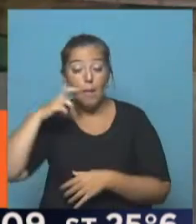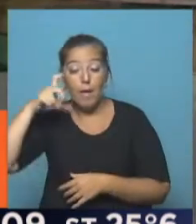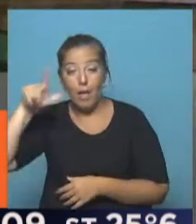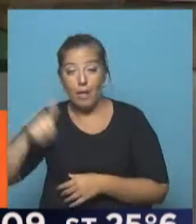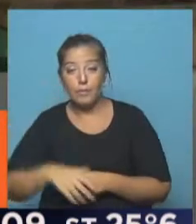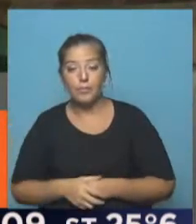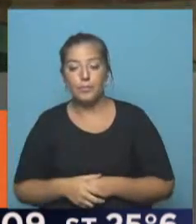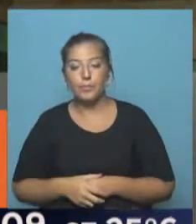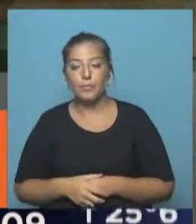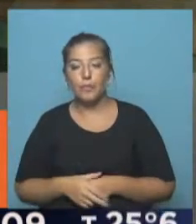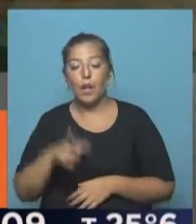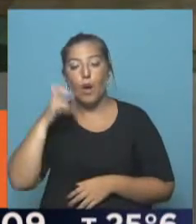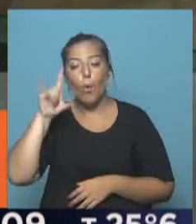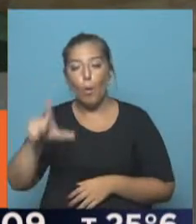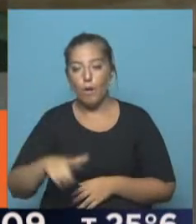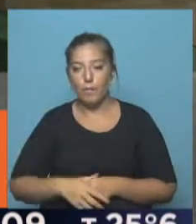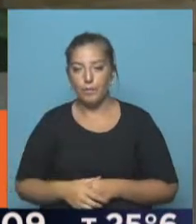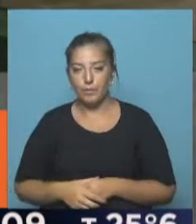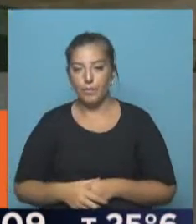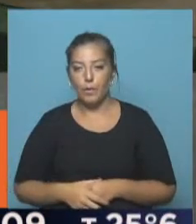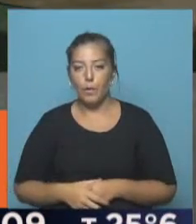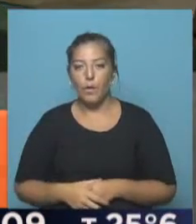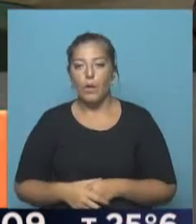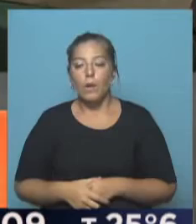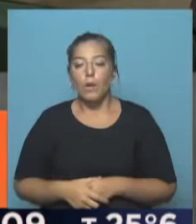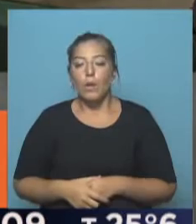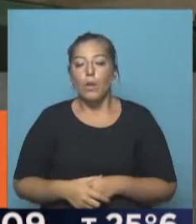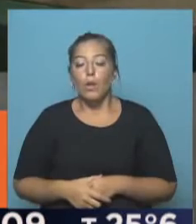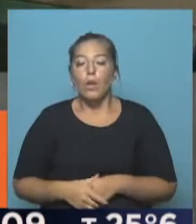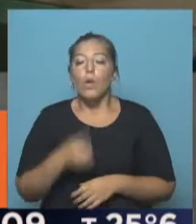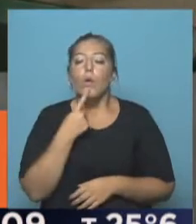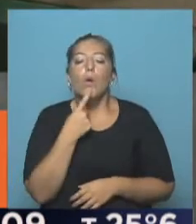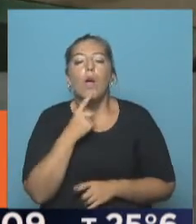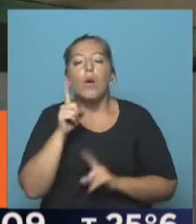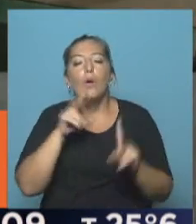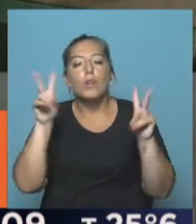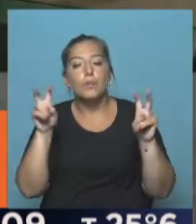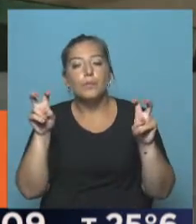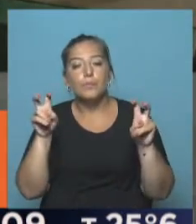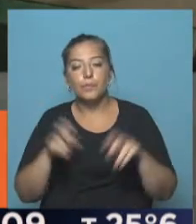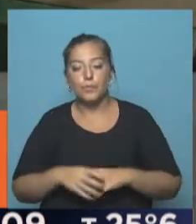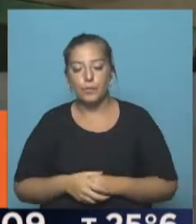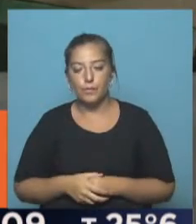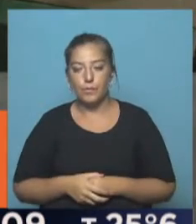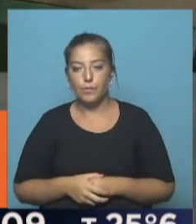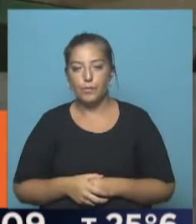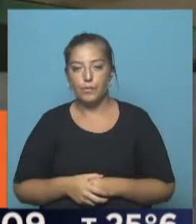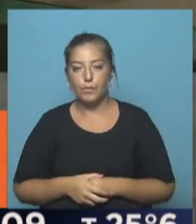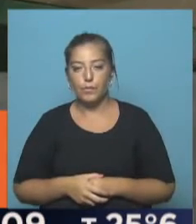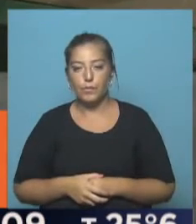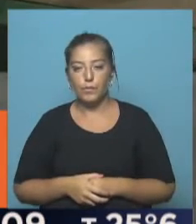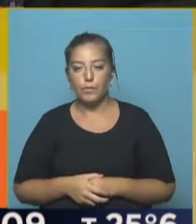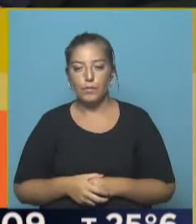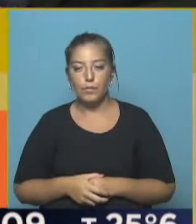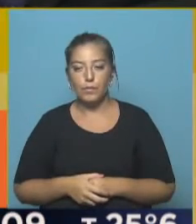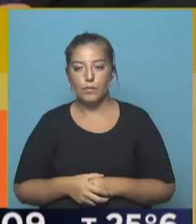Torre. A ver, Jorge, te pregunto por algunas cuestiones que plantean, se plantean algunos comentarios